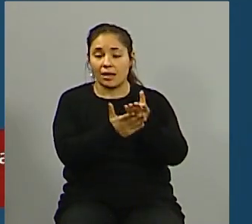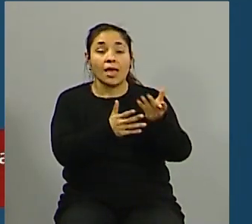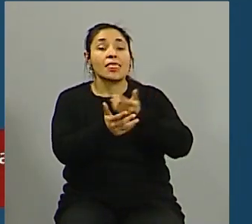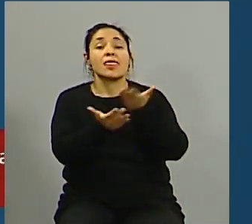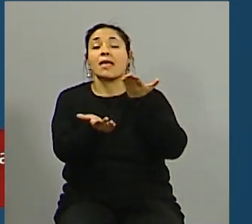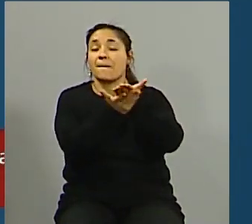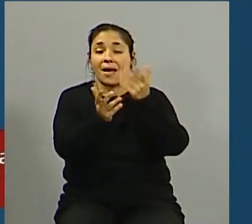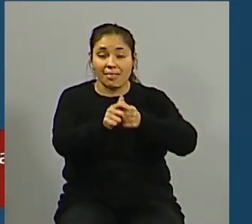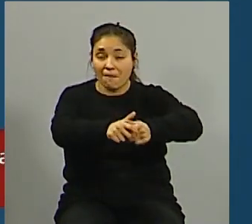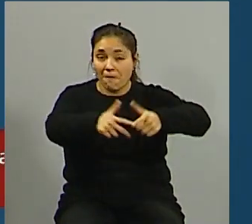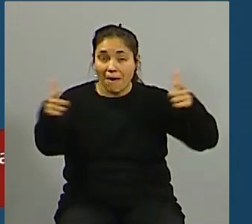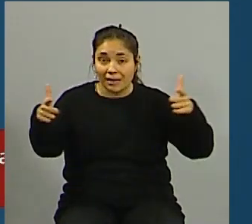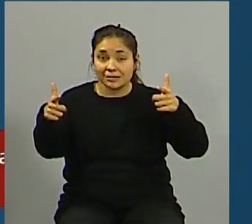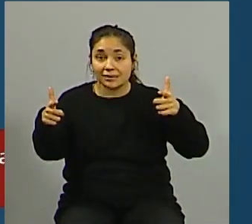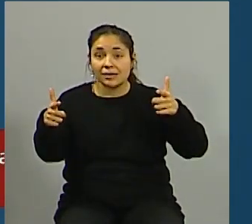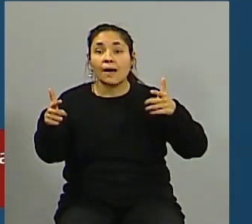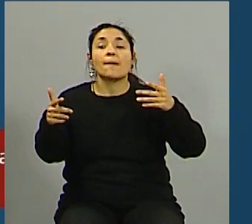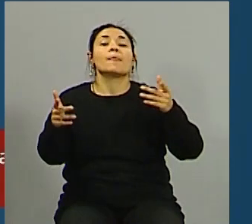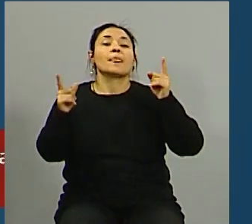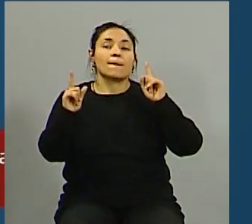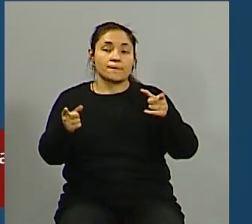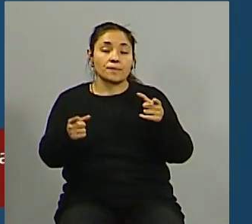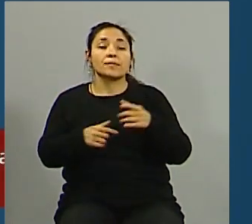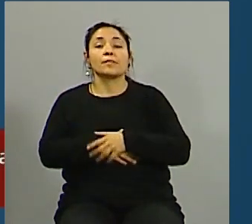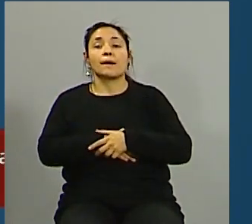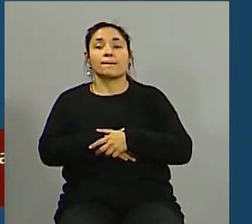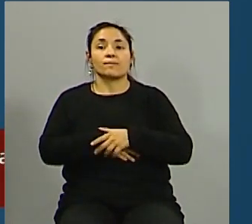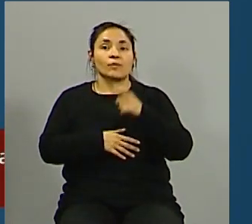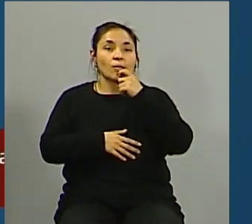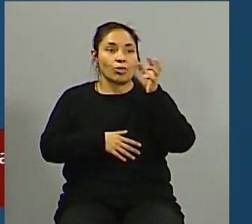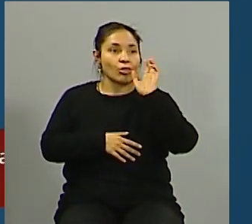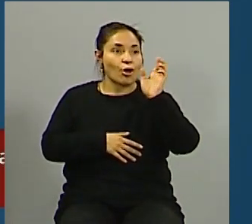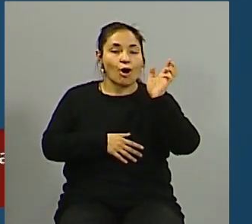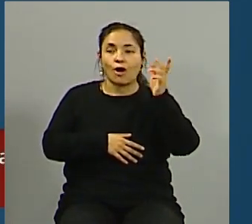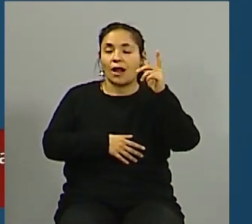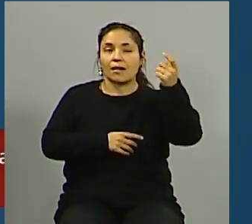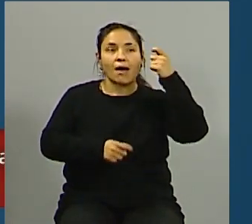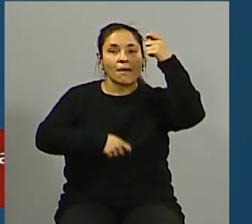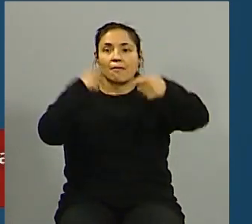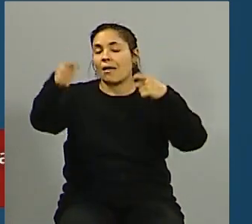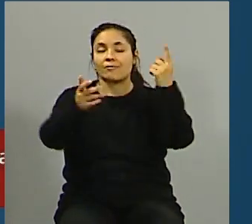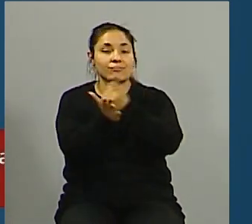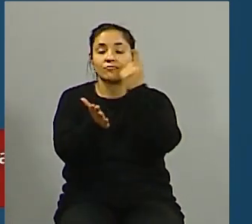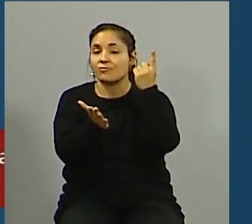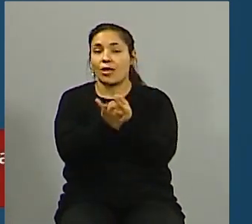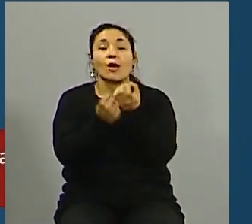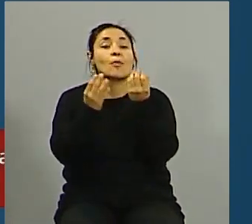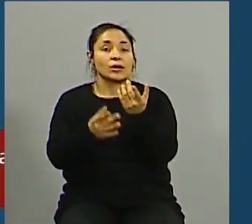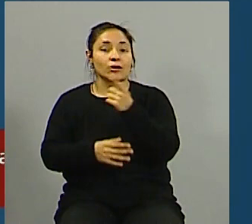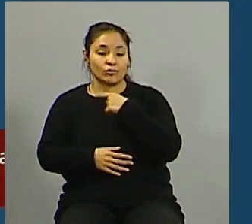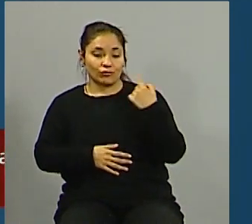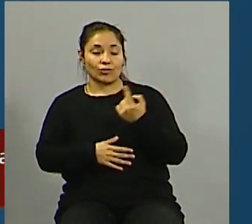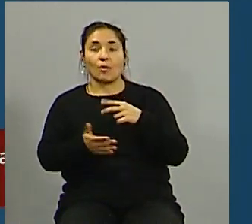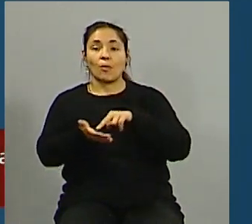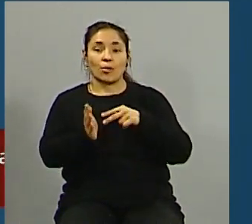demanda, sumado a la imposibilidad de responder con dólares, porque nosotros tenemos muy afectada la oferta,